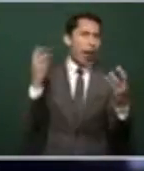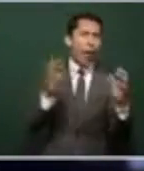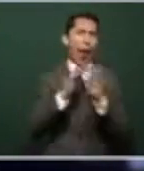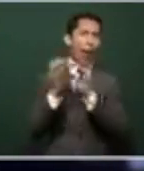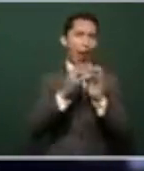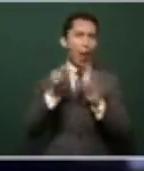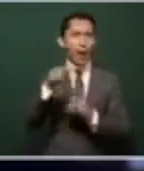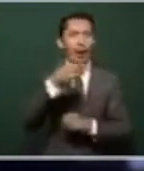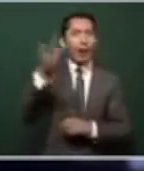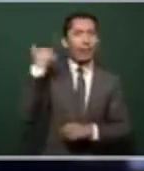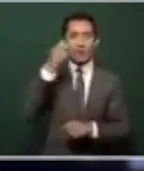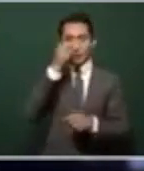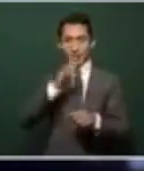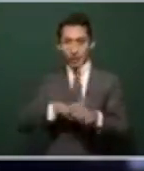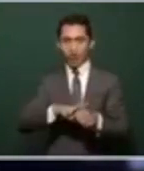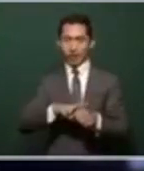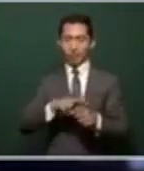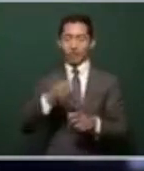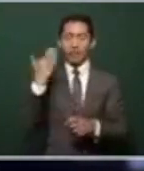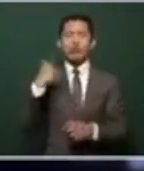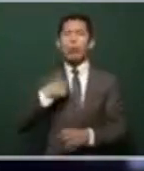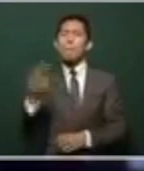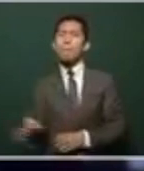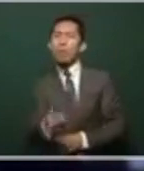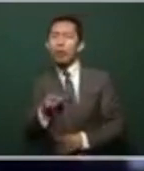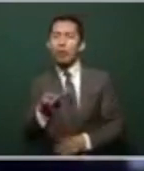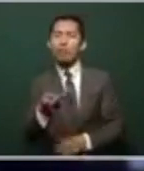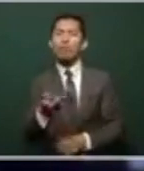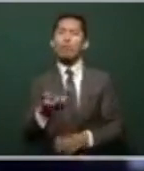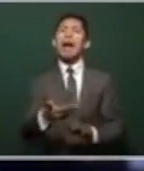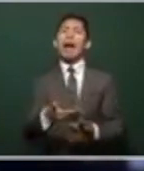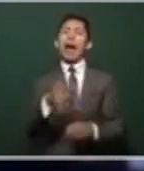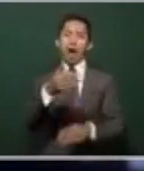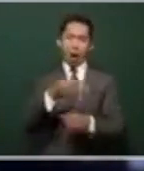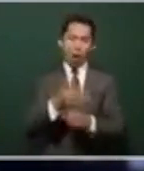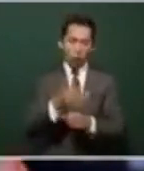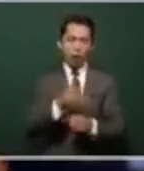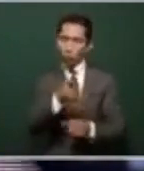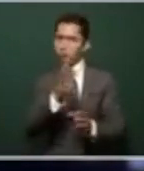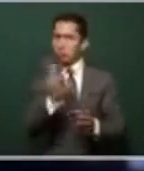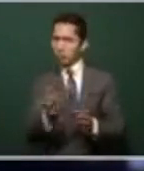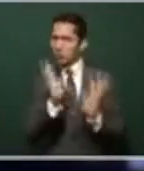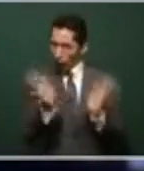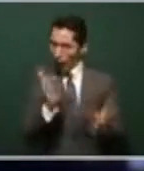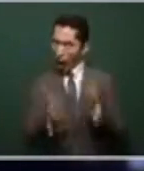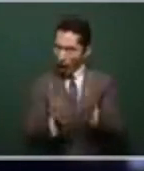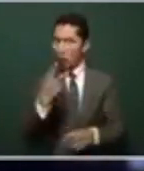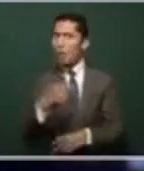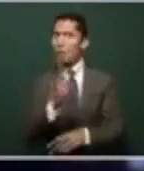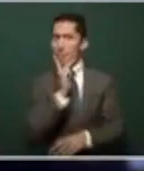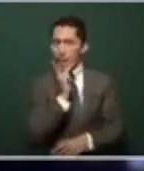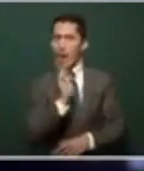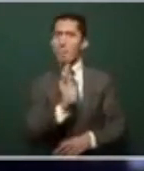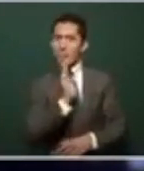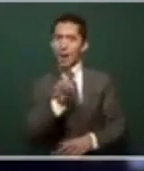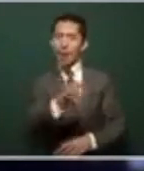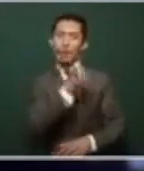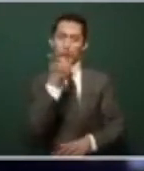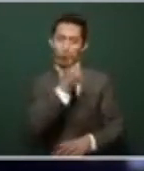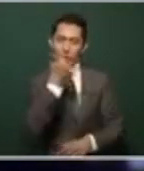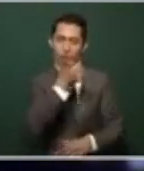de Gobernación. Mi primera pregunta es, ¿usted ya habló, ya tuvo contacto con los padres de familia de los